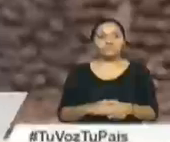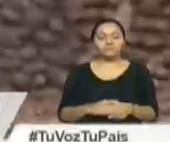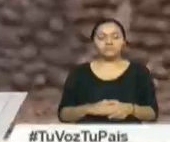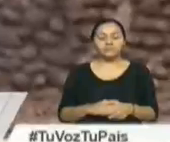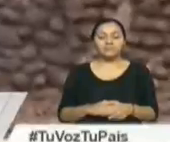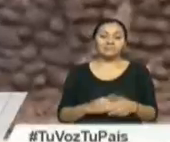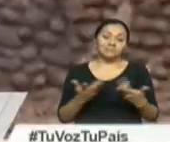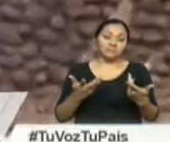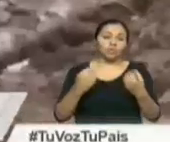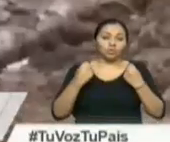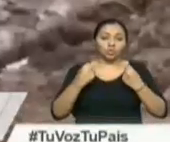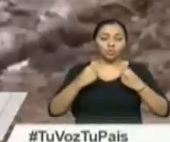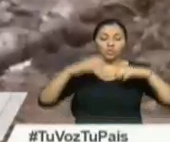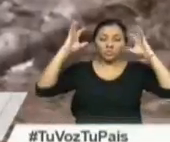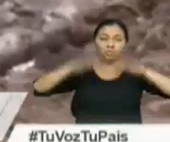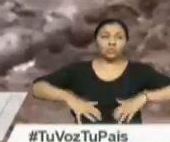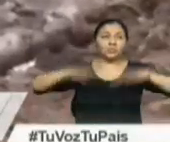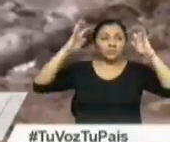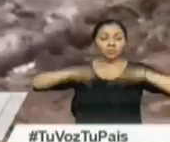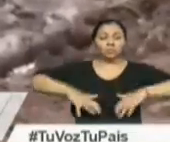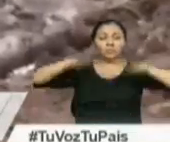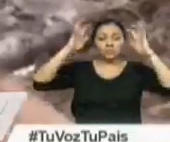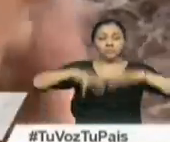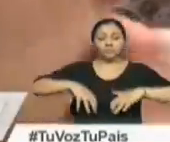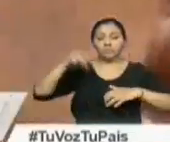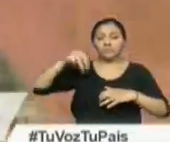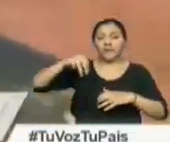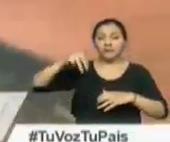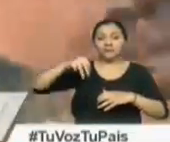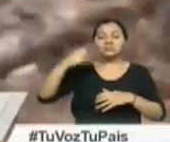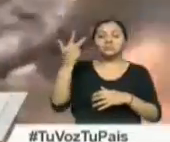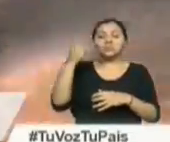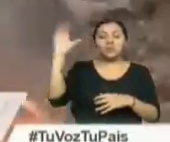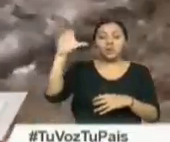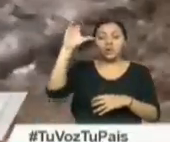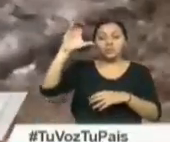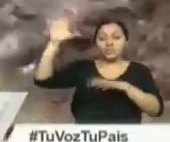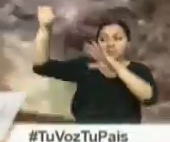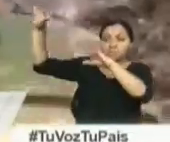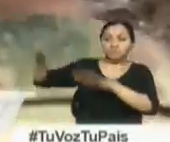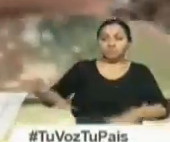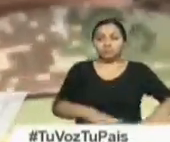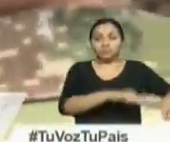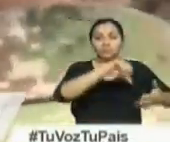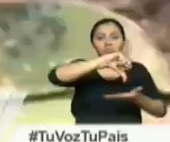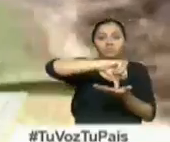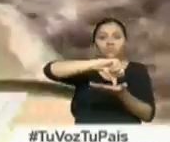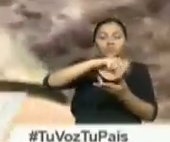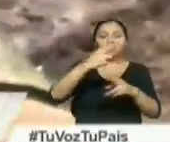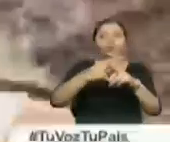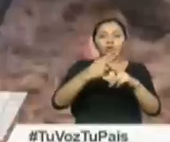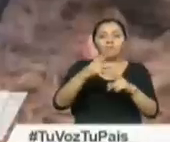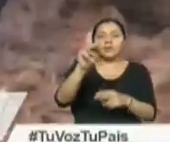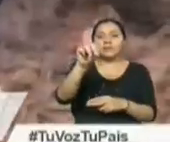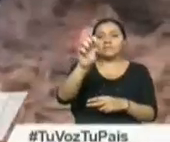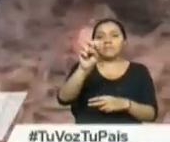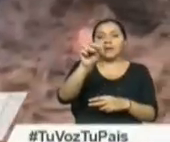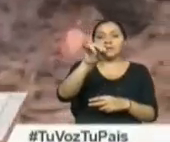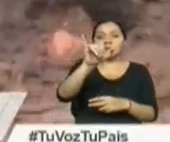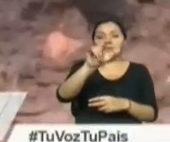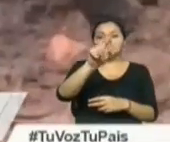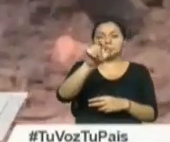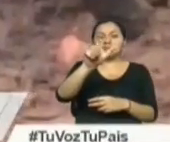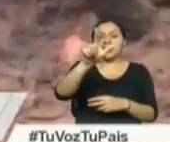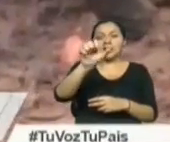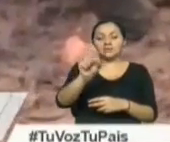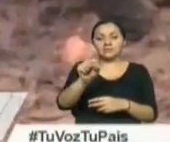Un fuerte aguacero que cayó en la noche de este martes ocasionó deslizamientos de tierra en la ciudad colombiana de Manizales, capital del